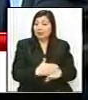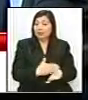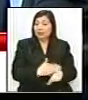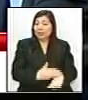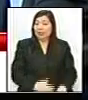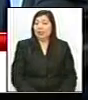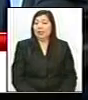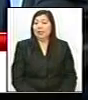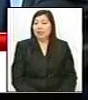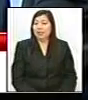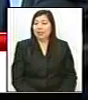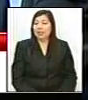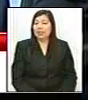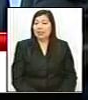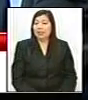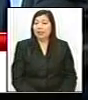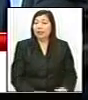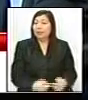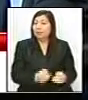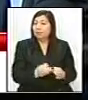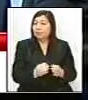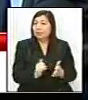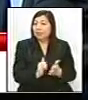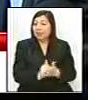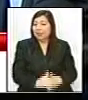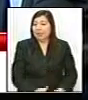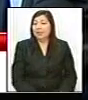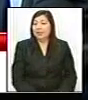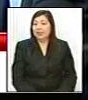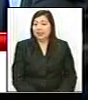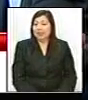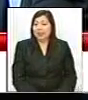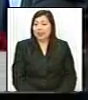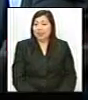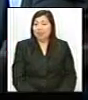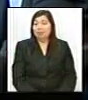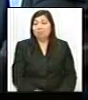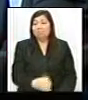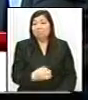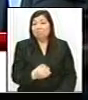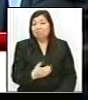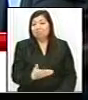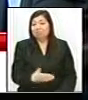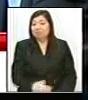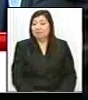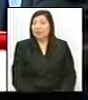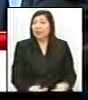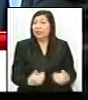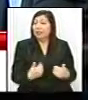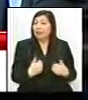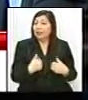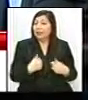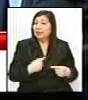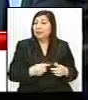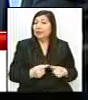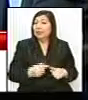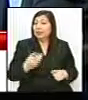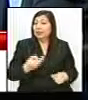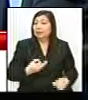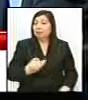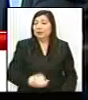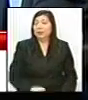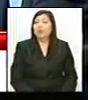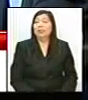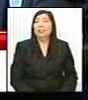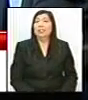establece justamente detalles que si bien es cierto, tiene una legislación especial, pero